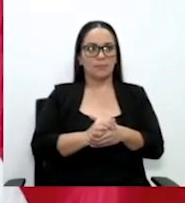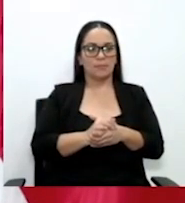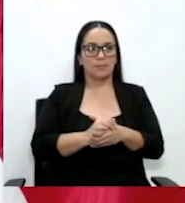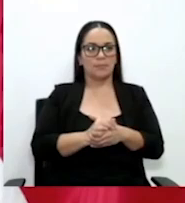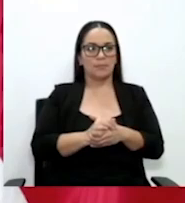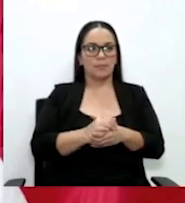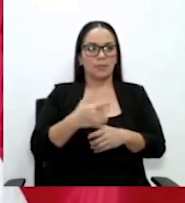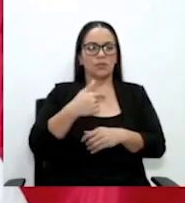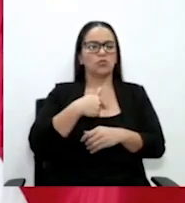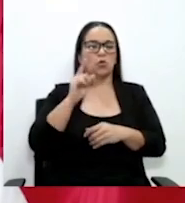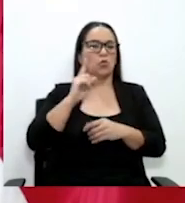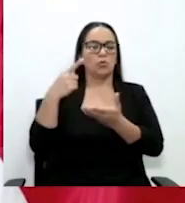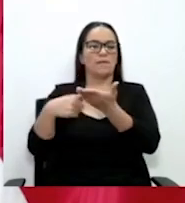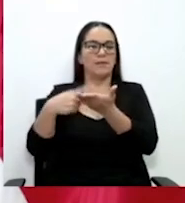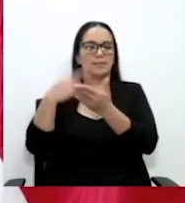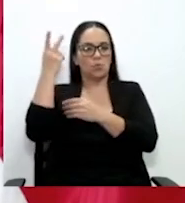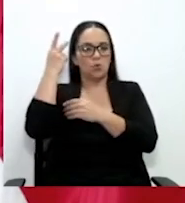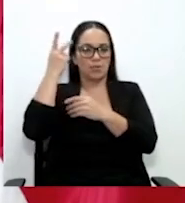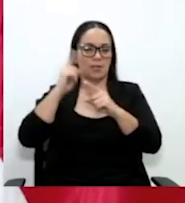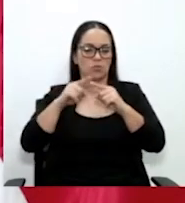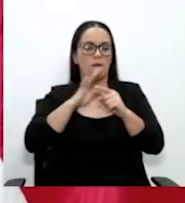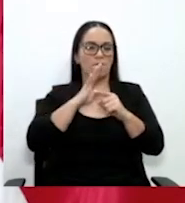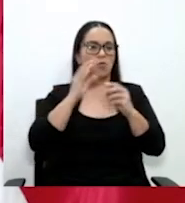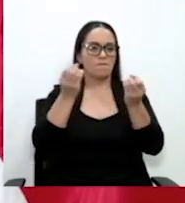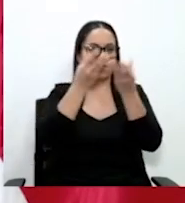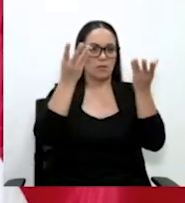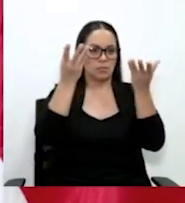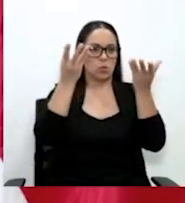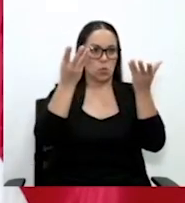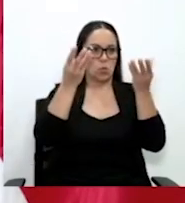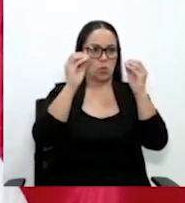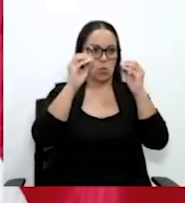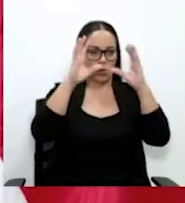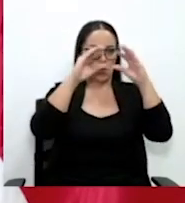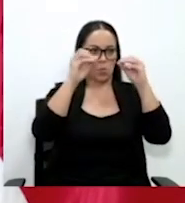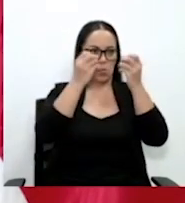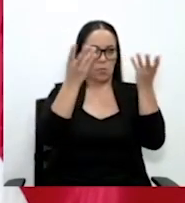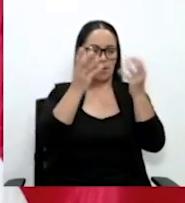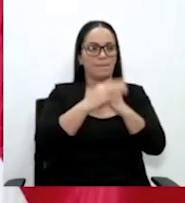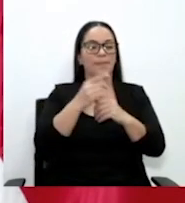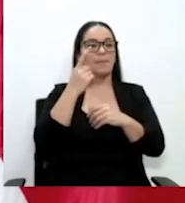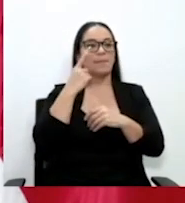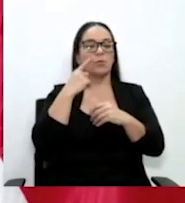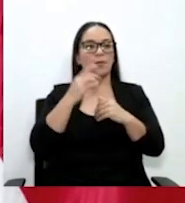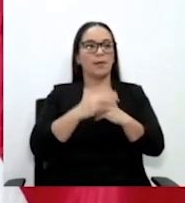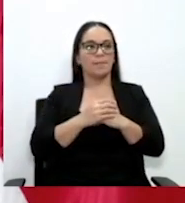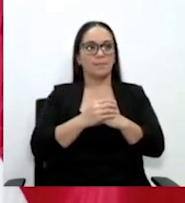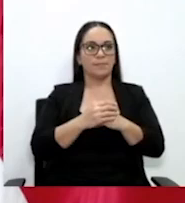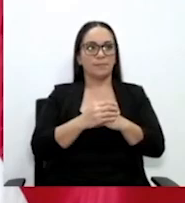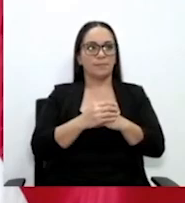pública. Las únicas organizaciones más menospreciadas,